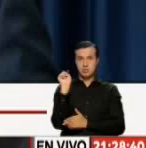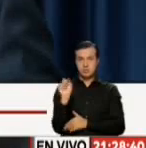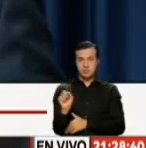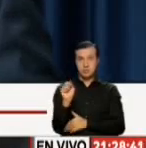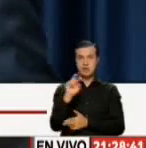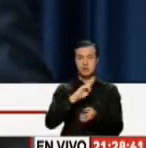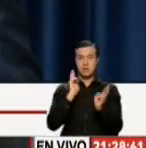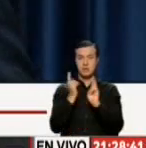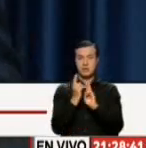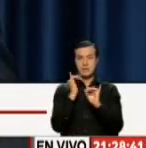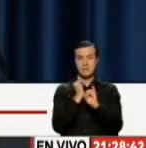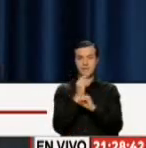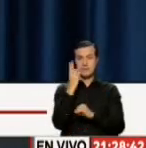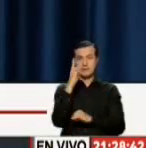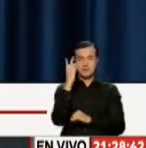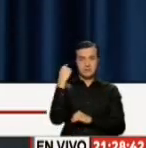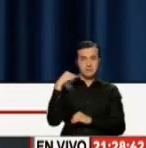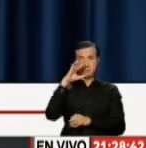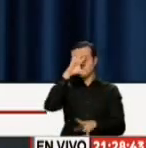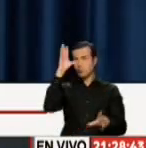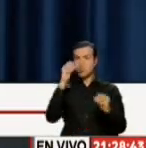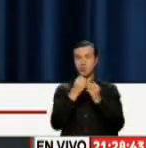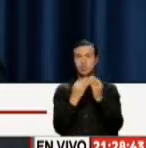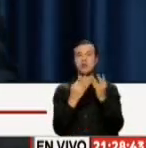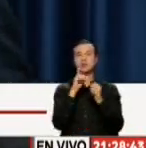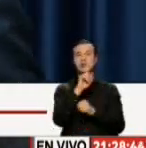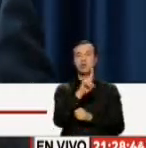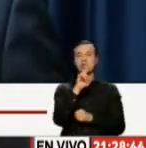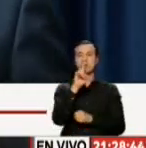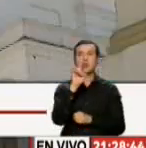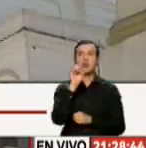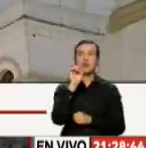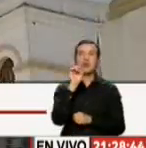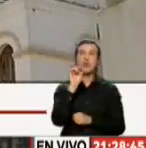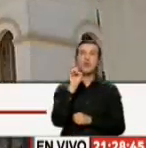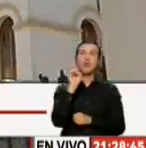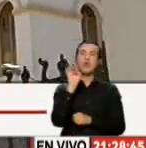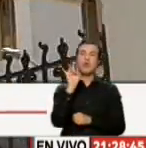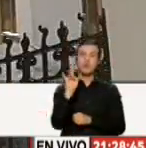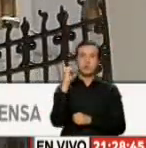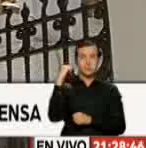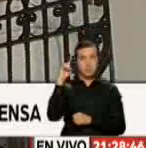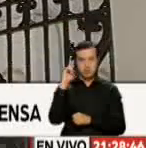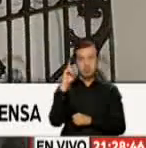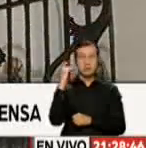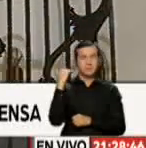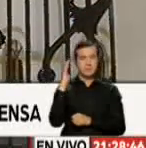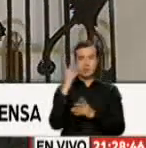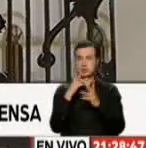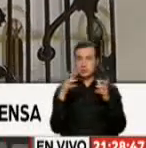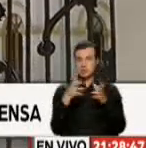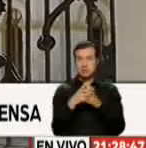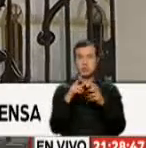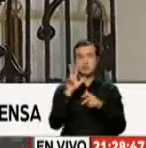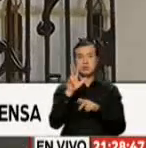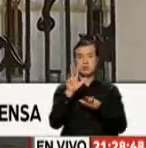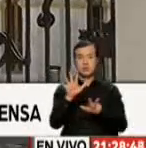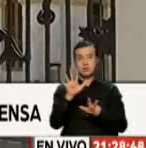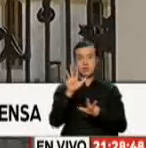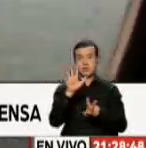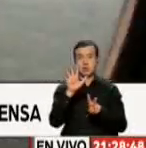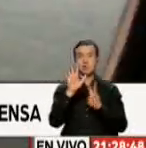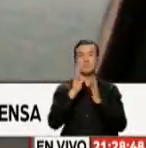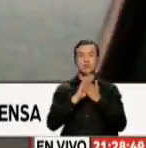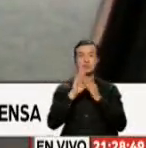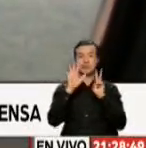de reforma institucional, 16 millones. Suman 108.900.000. Con esos montos se tienen en marcha al menos 7 procesos de